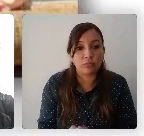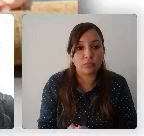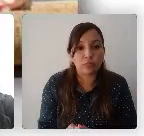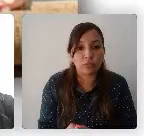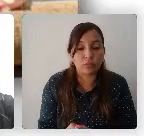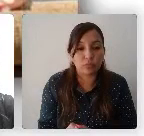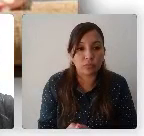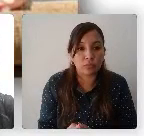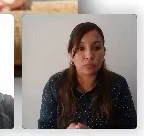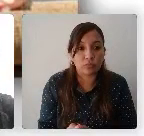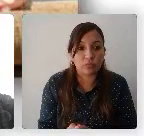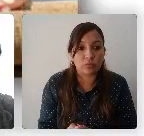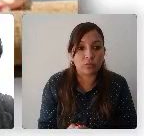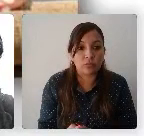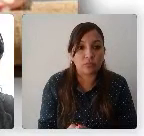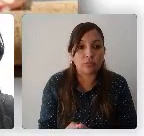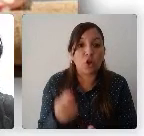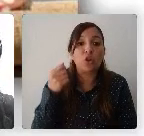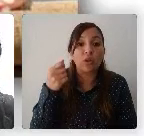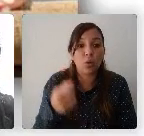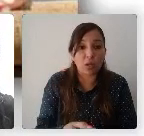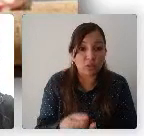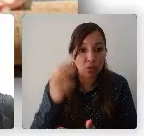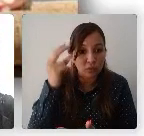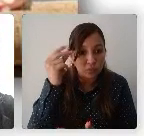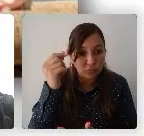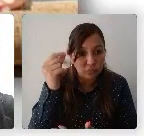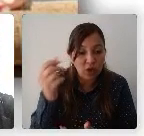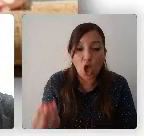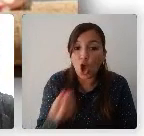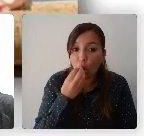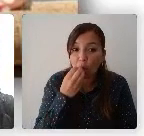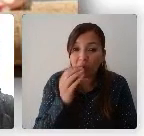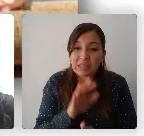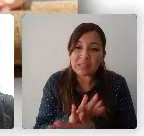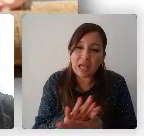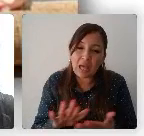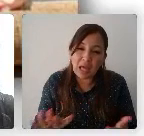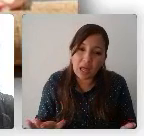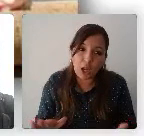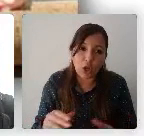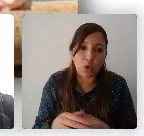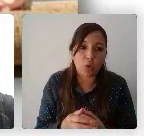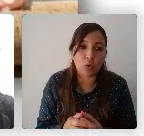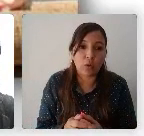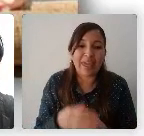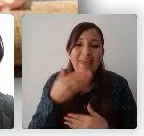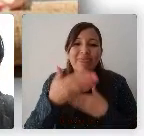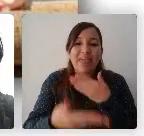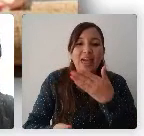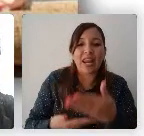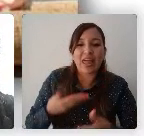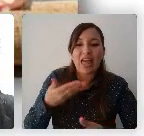al desarrollo local. Hay una alimentación sana que puedes aprovechar, ¿no? En cada uno de estos destinos, desde ya,